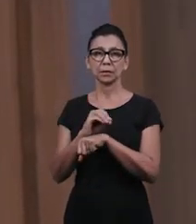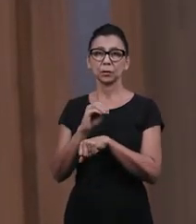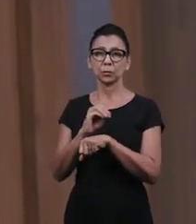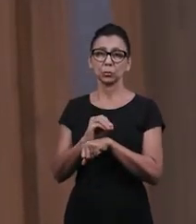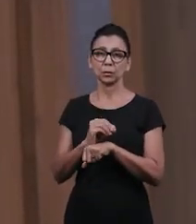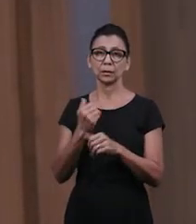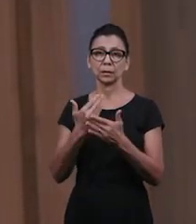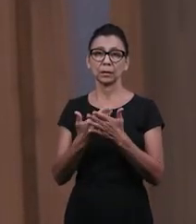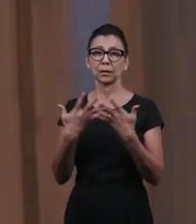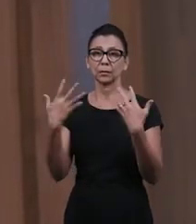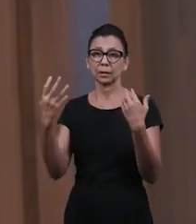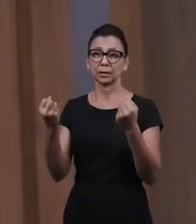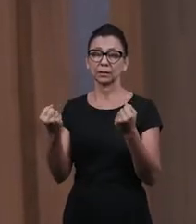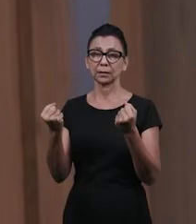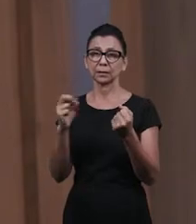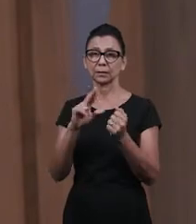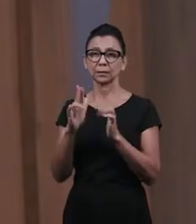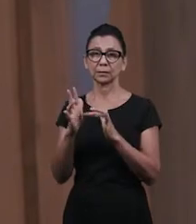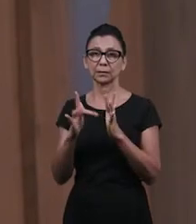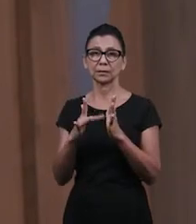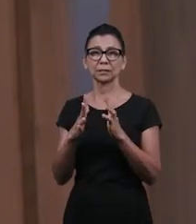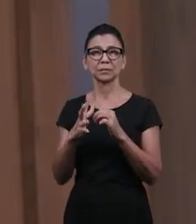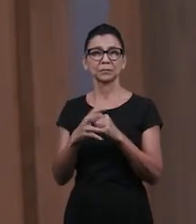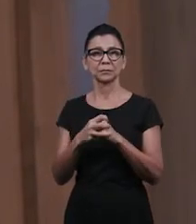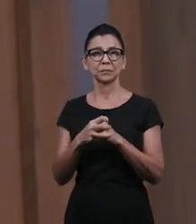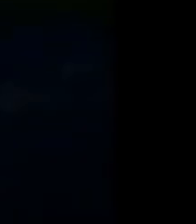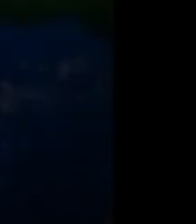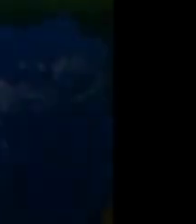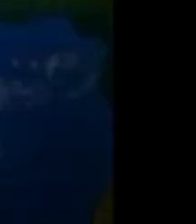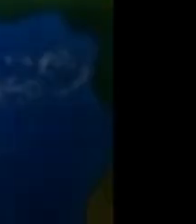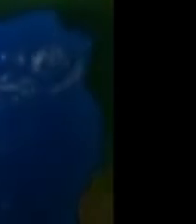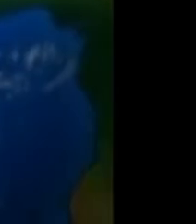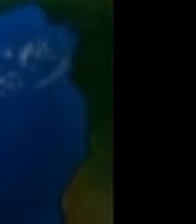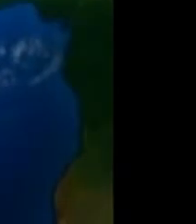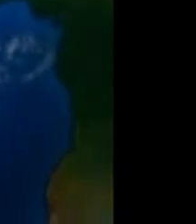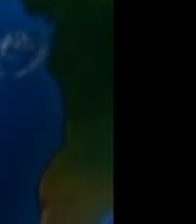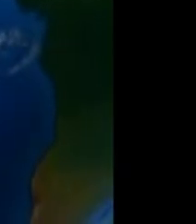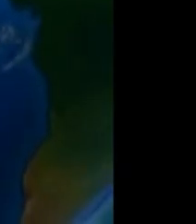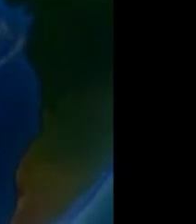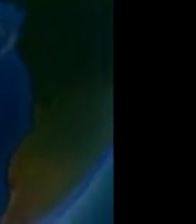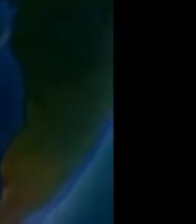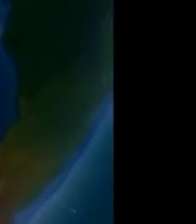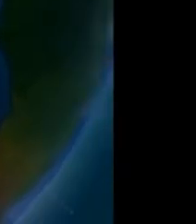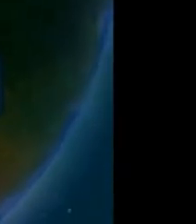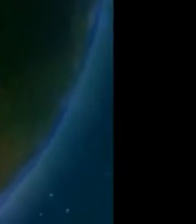y recibiendo esta clase en tu altar. En nombre de Jesús, amén.